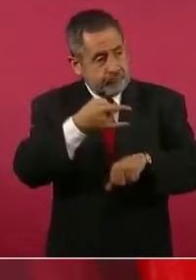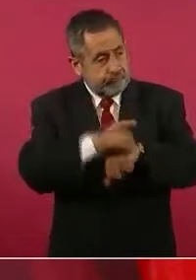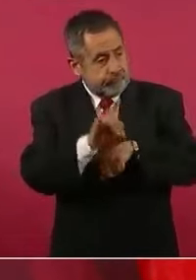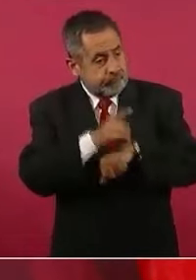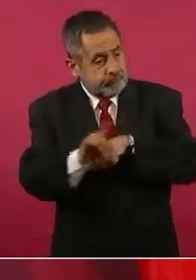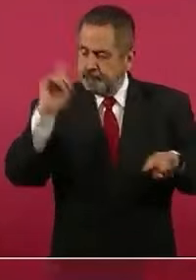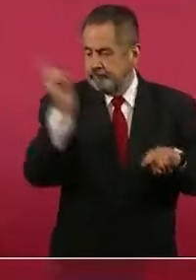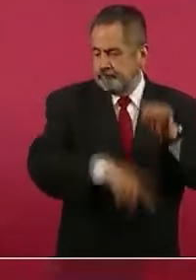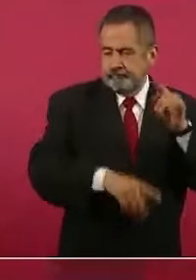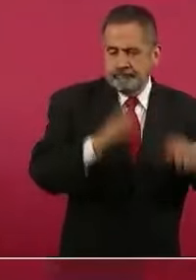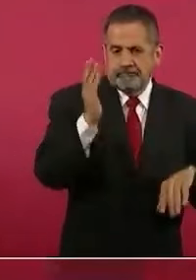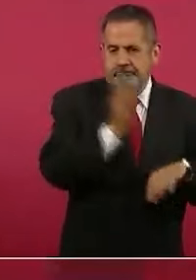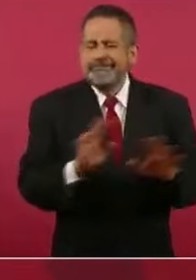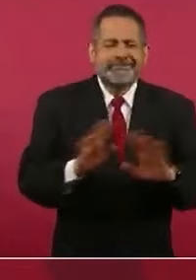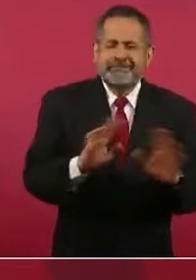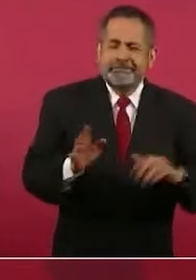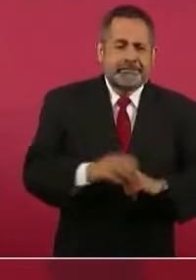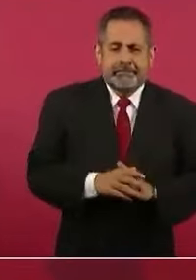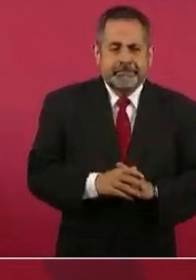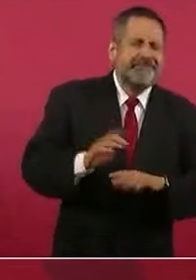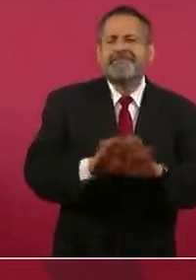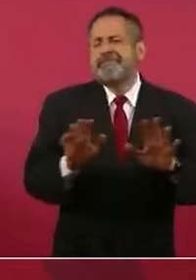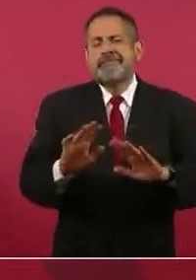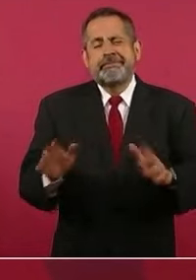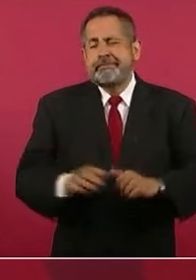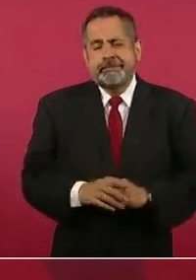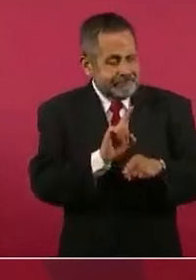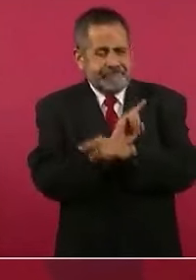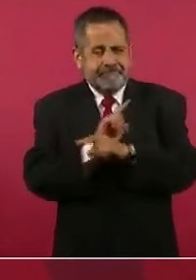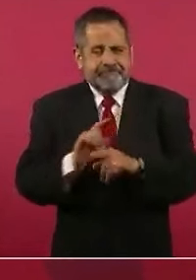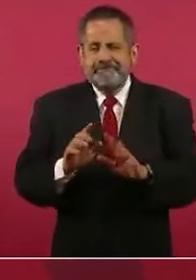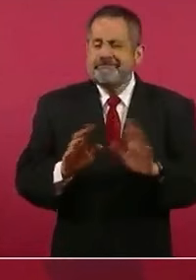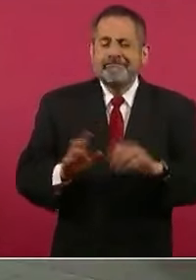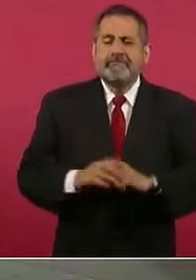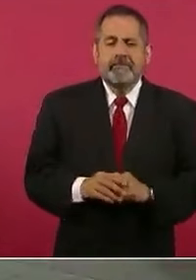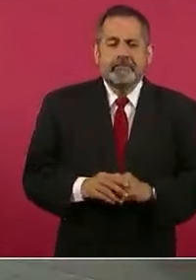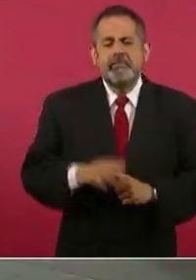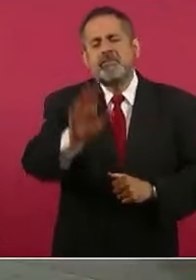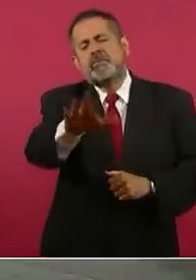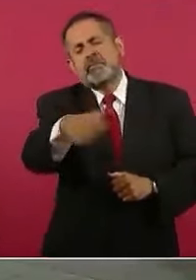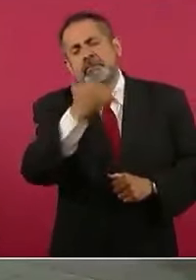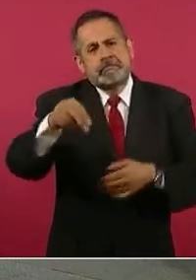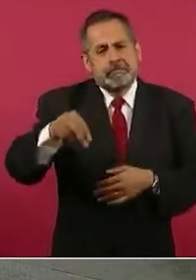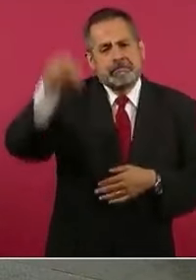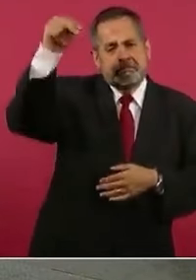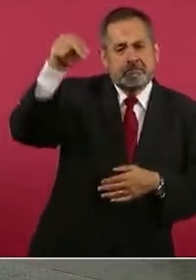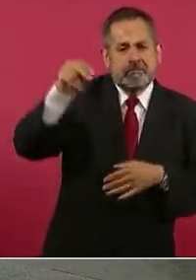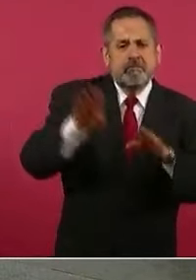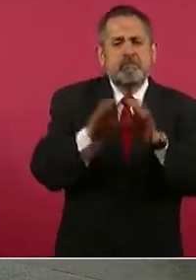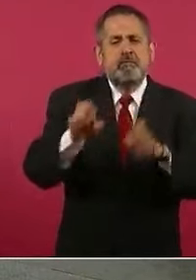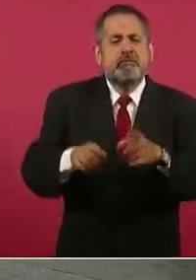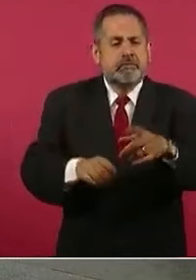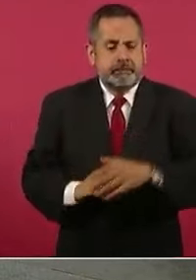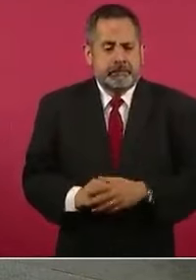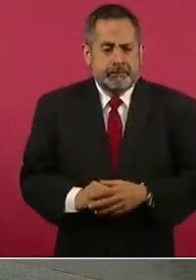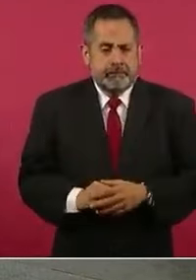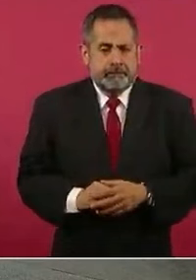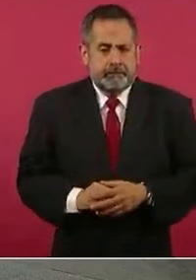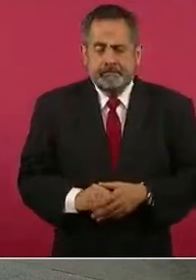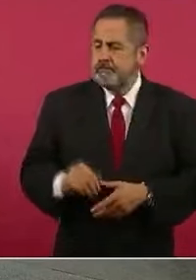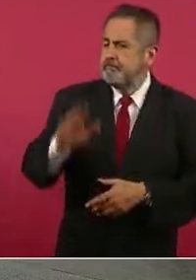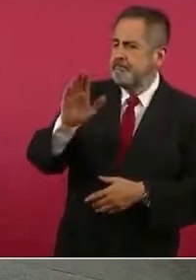y ya vas a ver lo que va a suceder, cómo te va a ir. ¿Cómo está el norte a propósito sobre esto? Tiene muchos problemas en lo que es en el